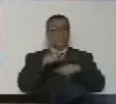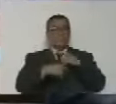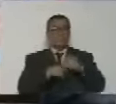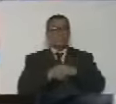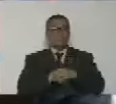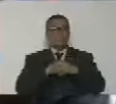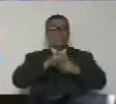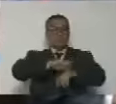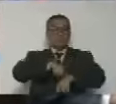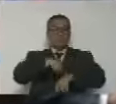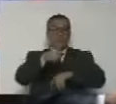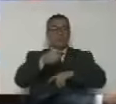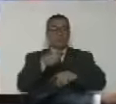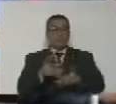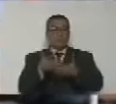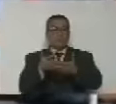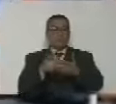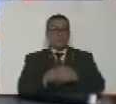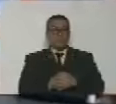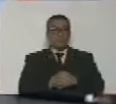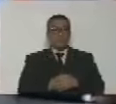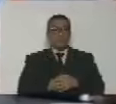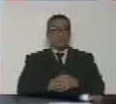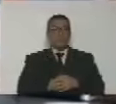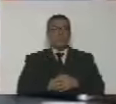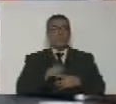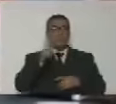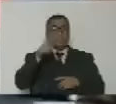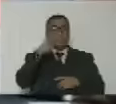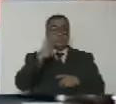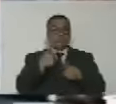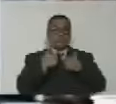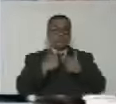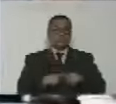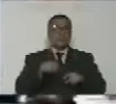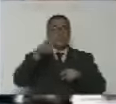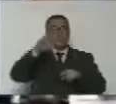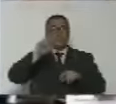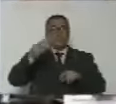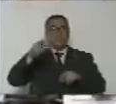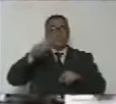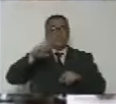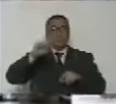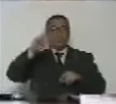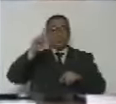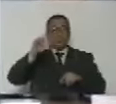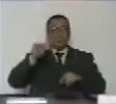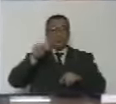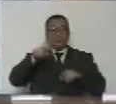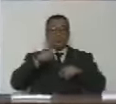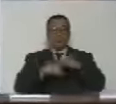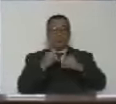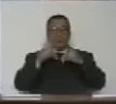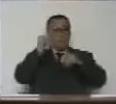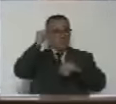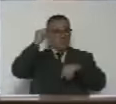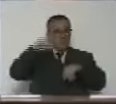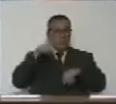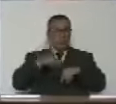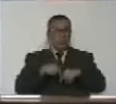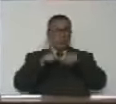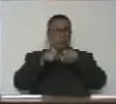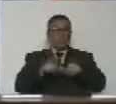que posteriormente se da. Y ahí, en la campaña de liberación de la Nueva Granada, algo que nos caracteriza hasta el día de hoy, que